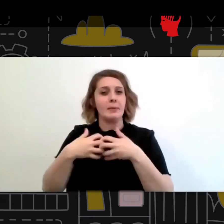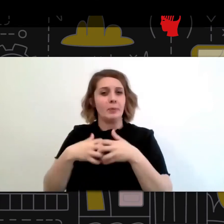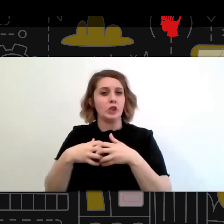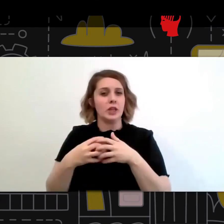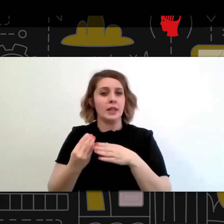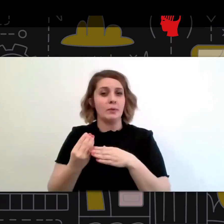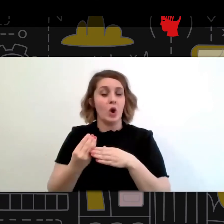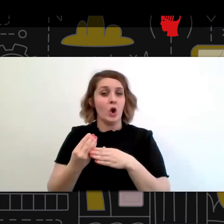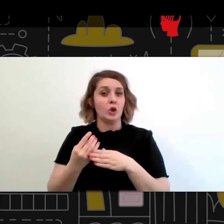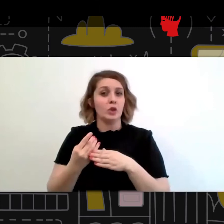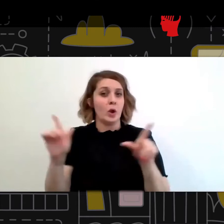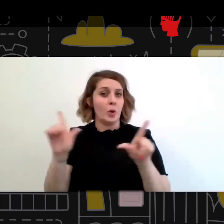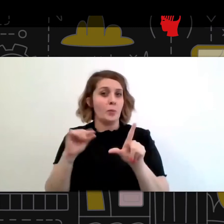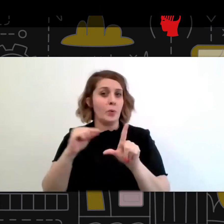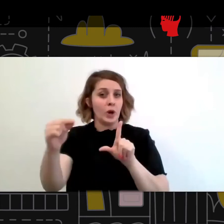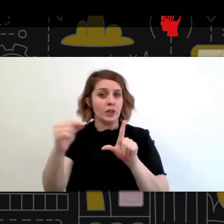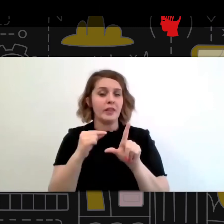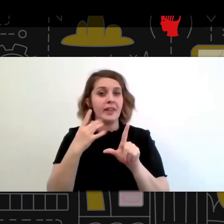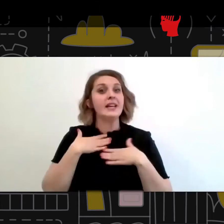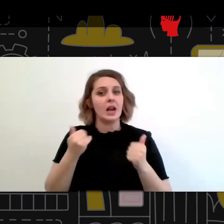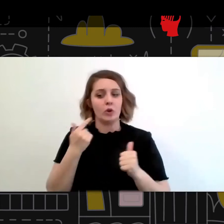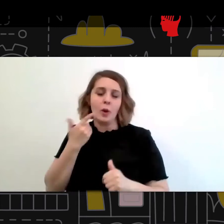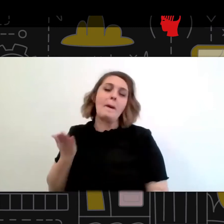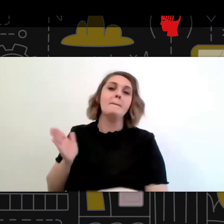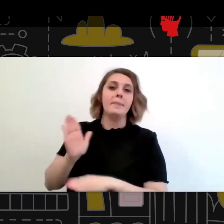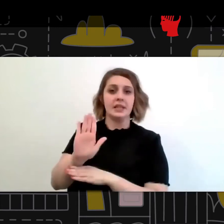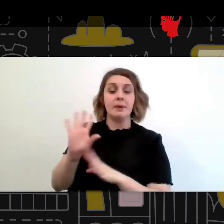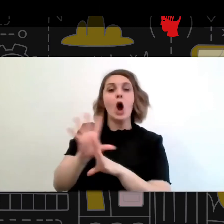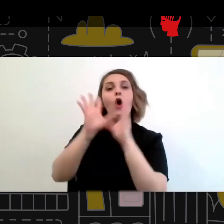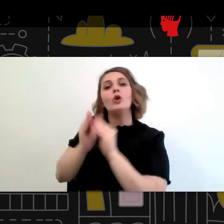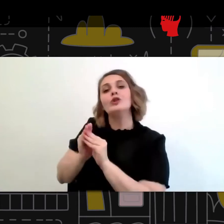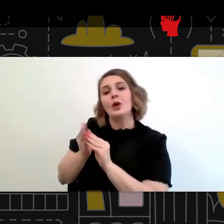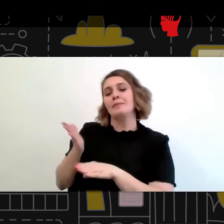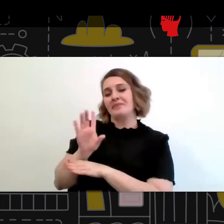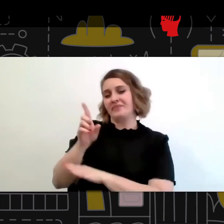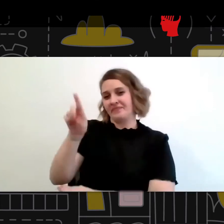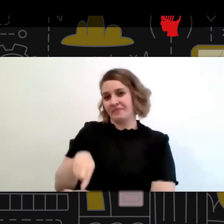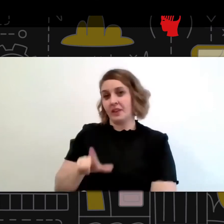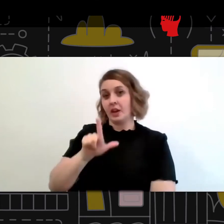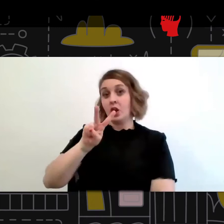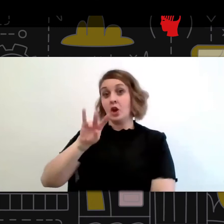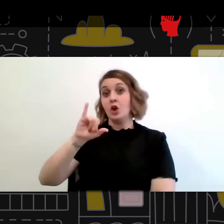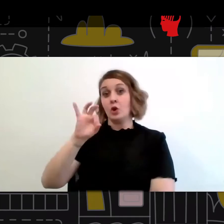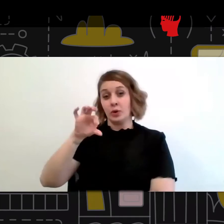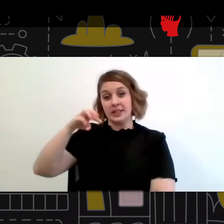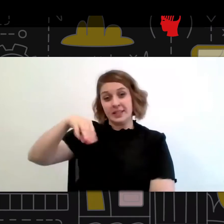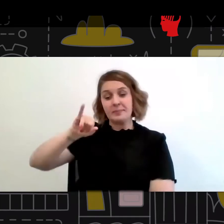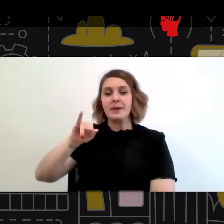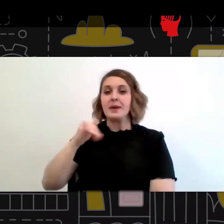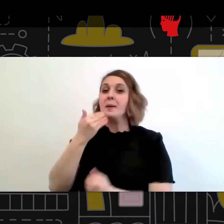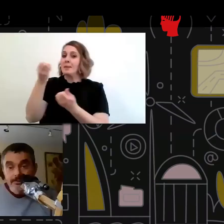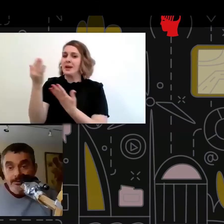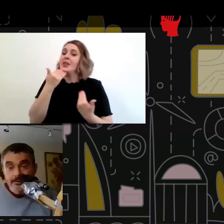de Telemonitorización de la Salud y sus principales conclusiones. Luismi, bienvenido, muchas